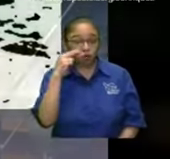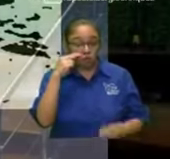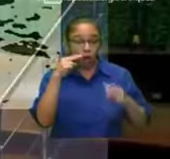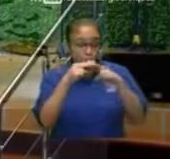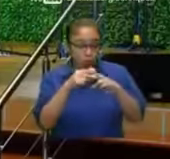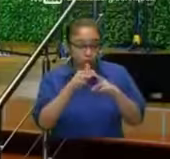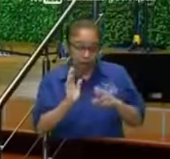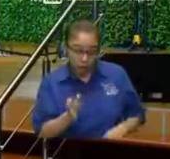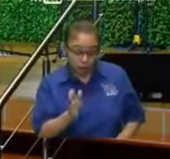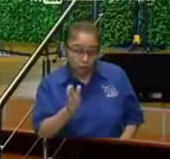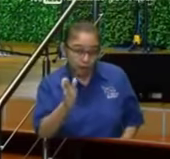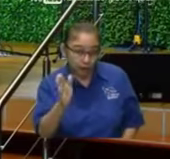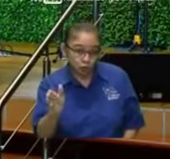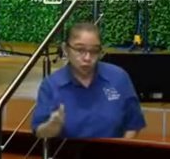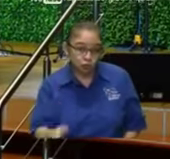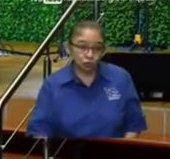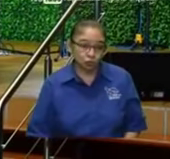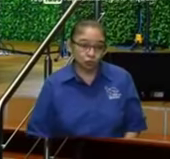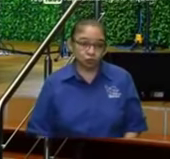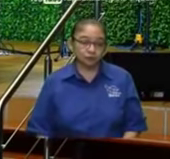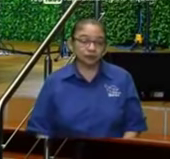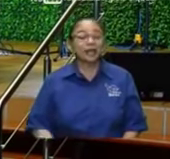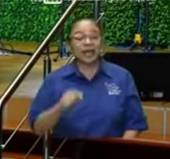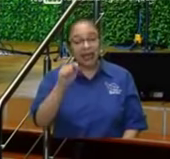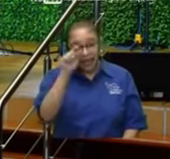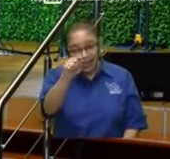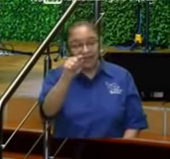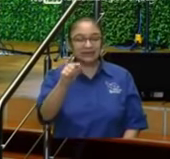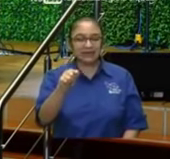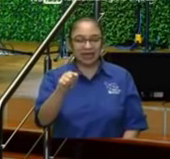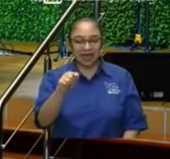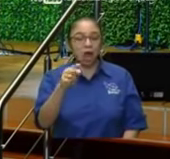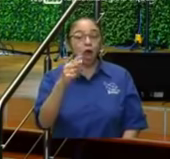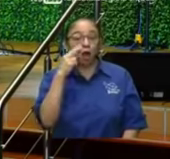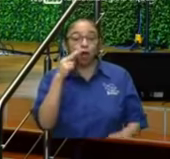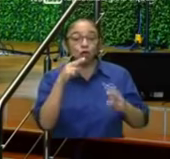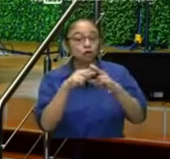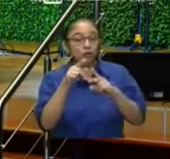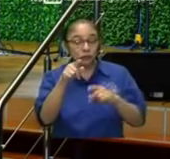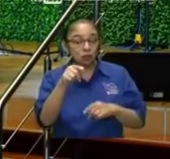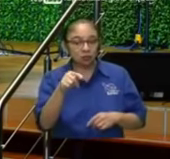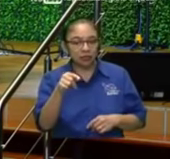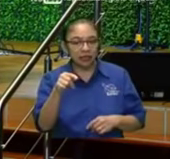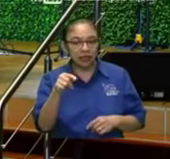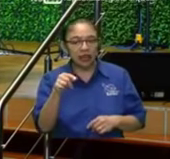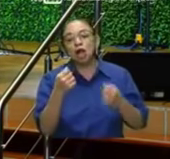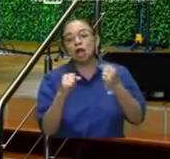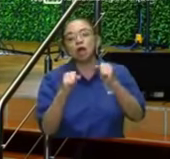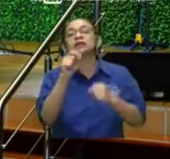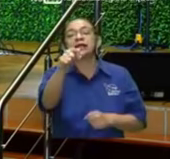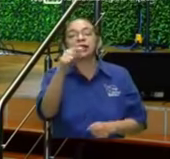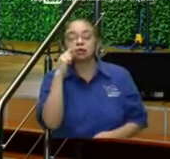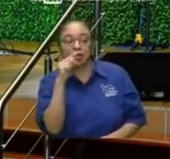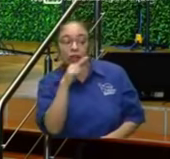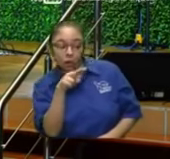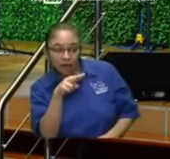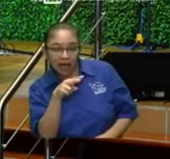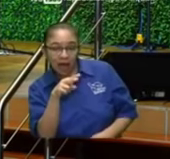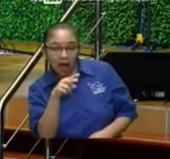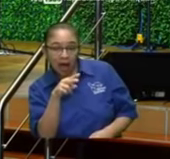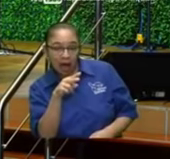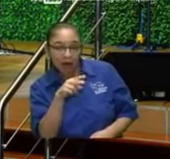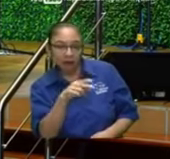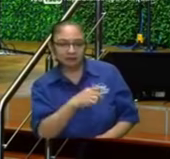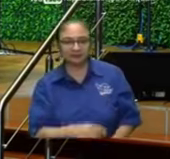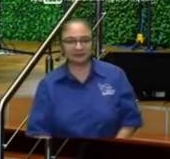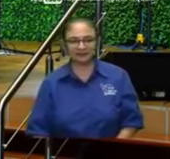dálmatas. Entonces ese conocimiento lo hace que usted rápidamente lo ubique ahí. Si usted no conociera a los